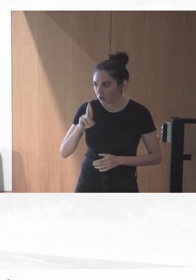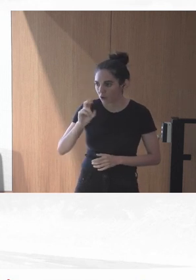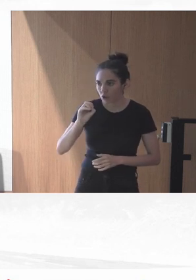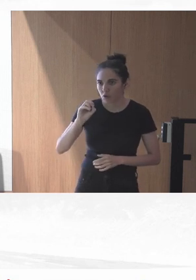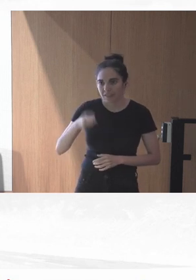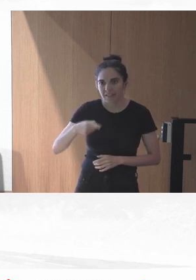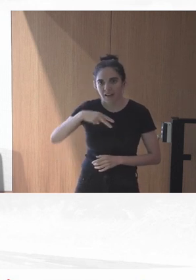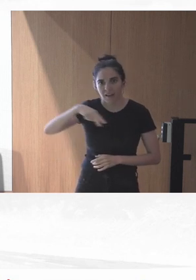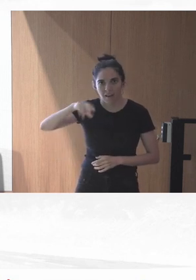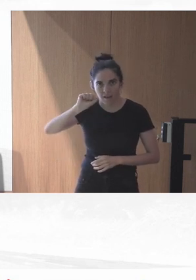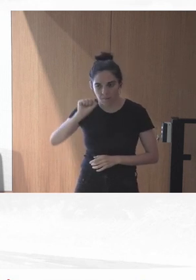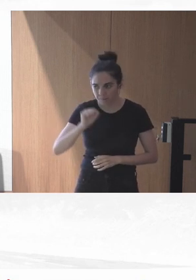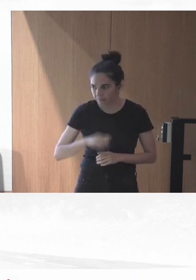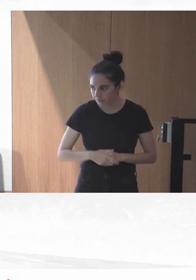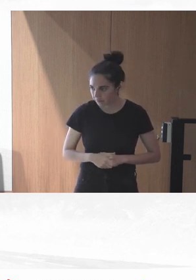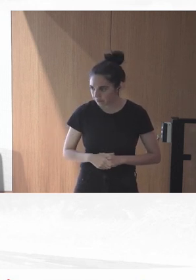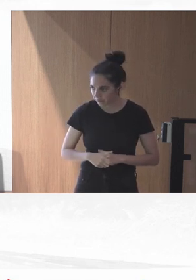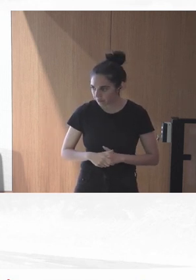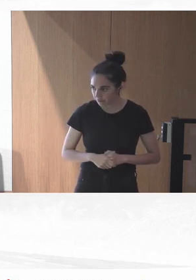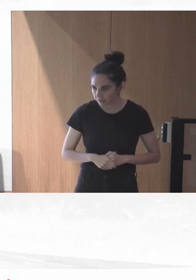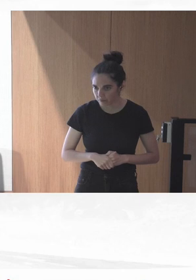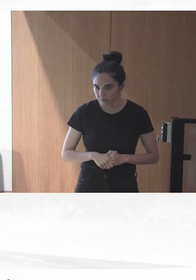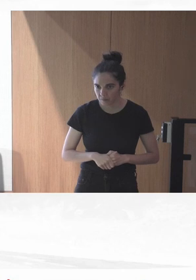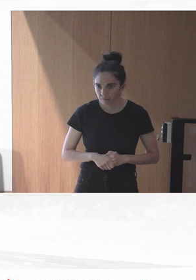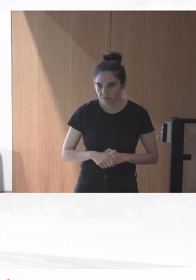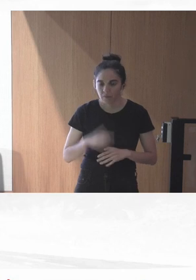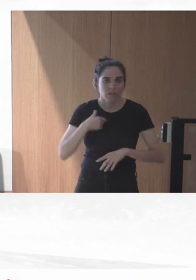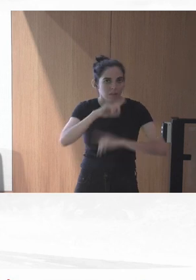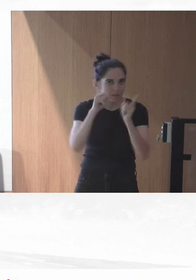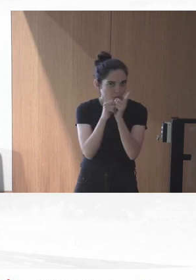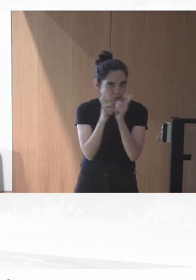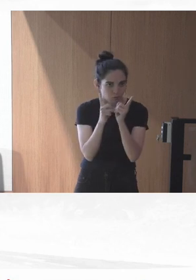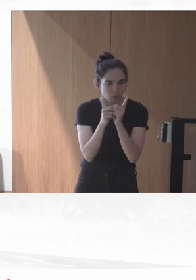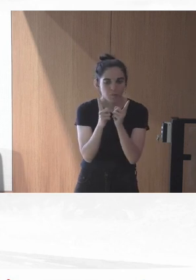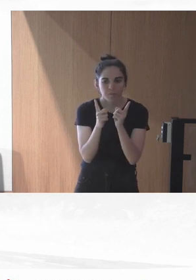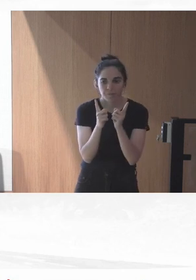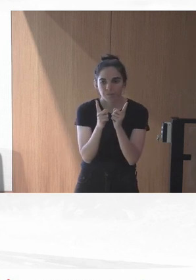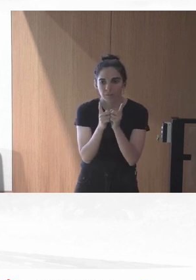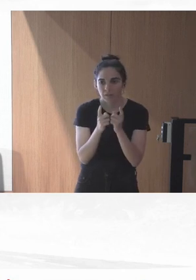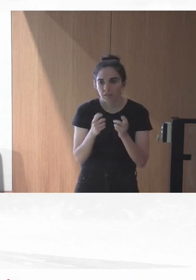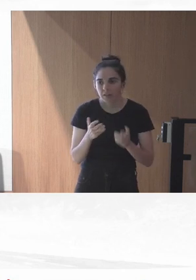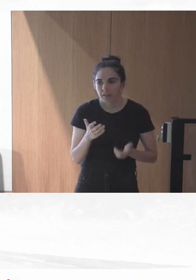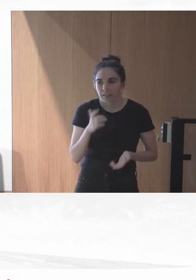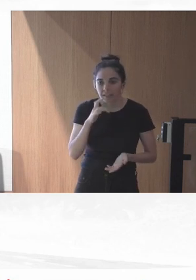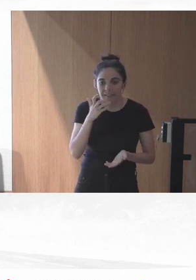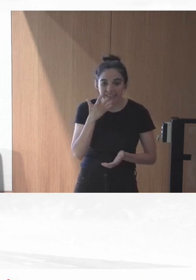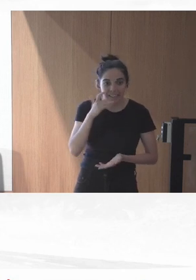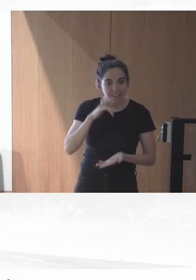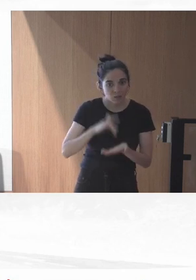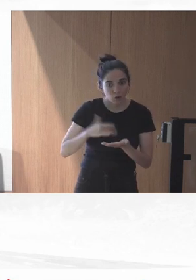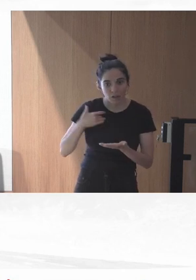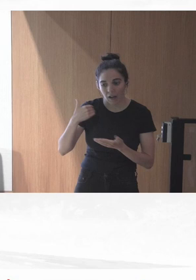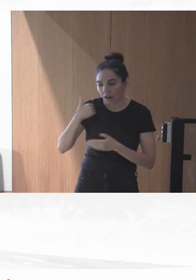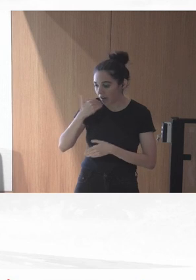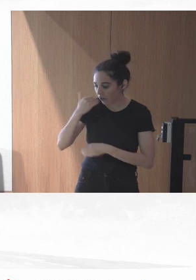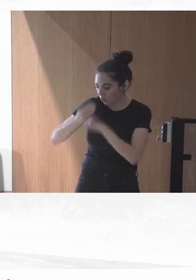Roxana, vale, podéis contestar. Simplemente siendo breves, cualquier acto procesal